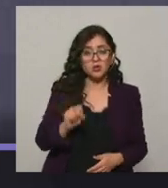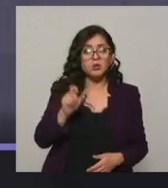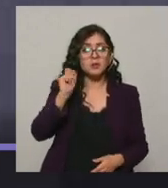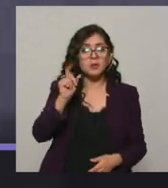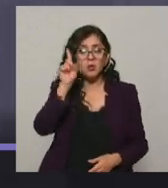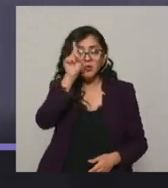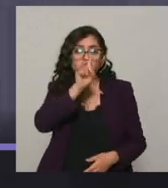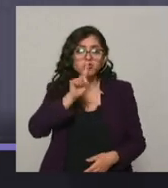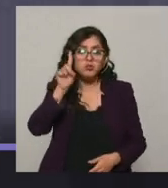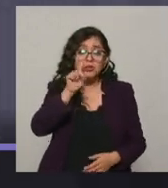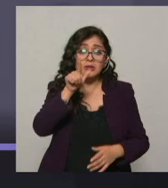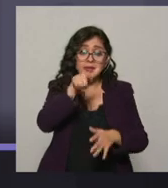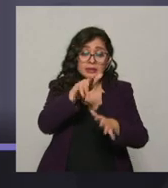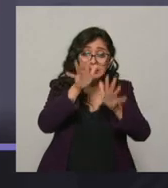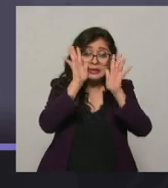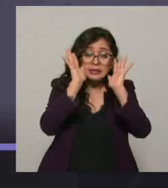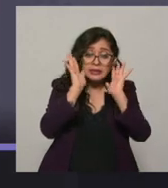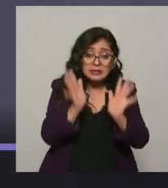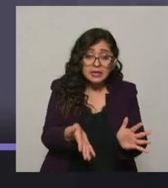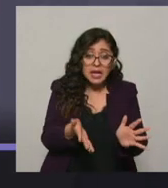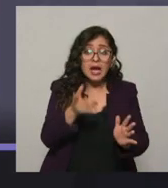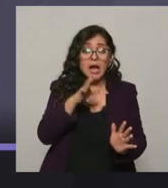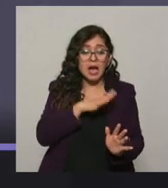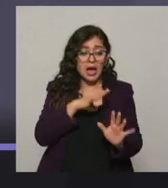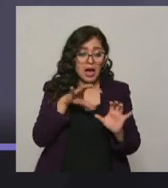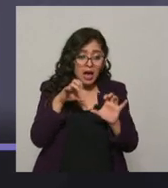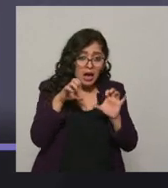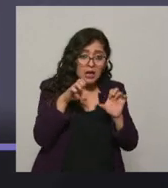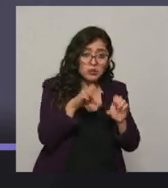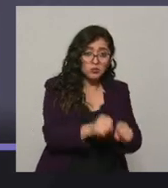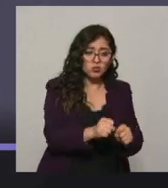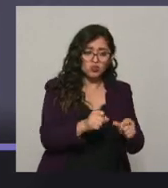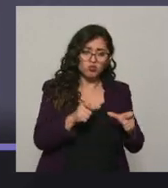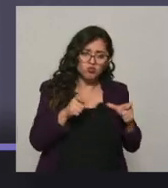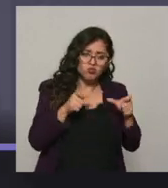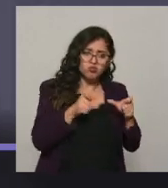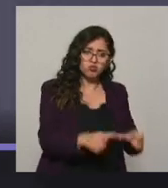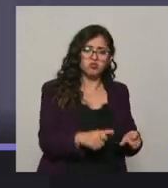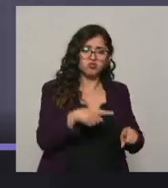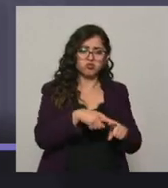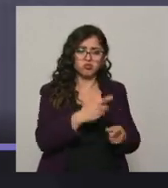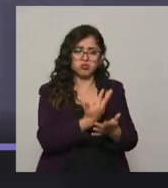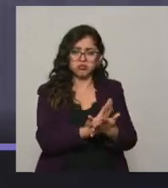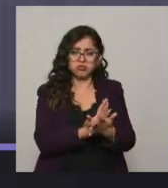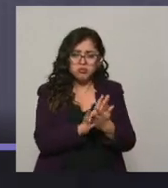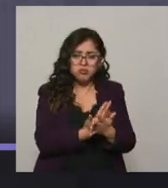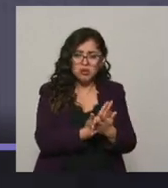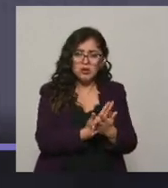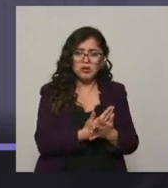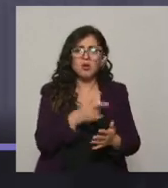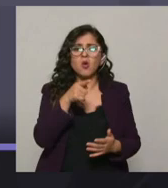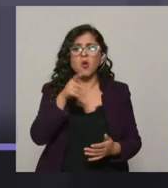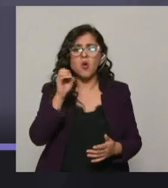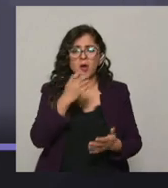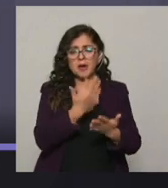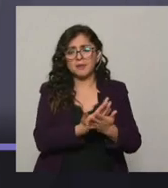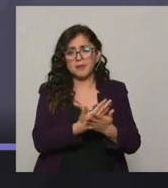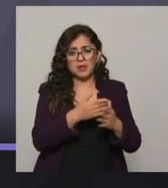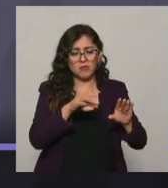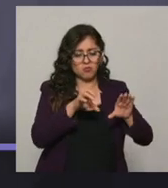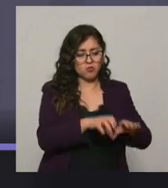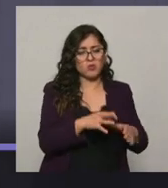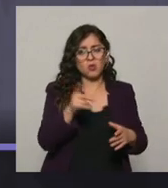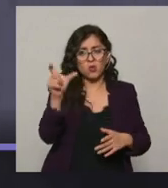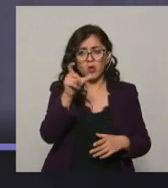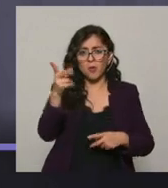recomendación de Jesús de que si ya tienen al delincuente neutralizado, es decir, sujeto, detenido o retenido, en